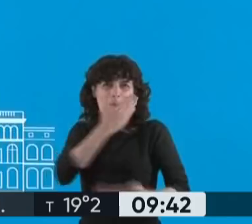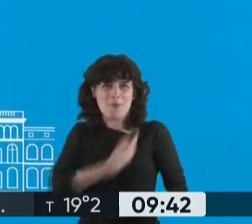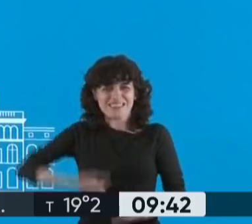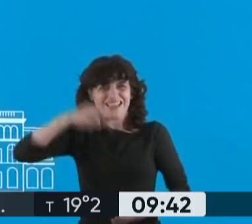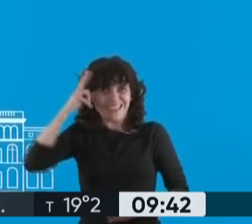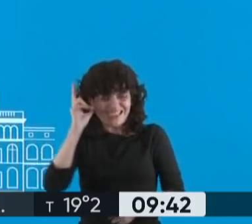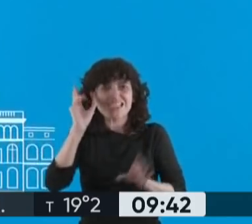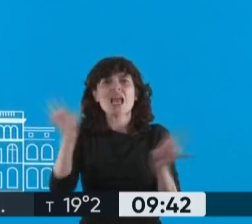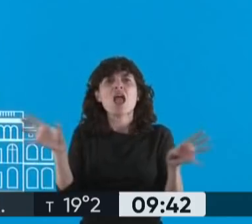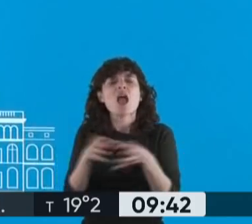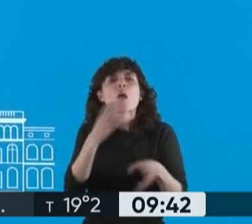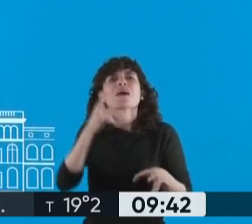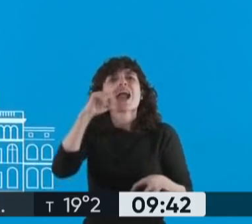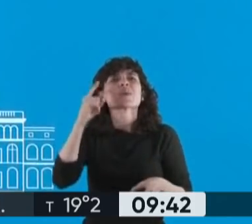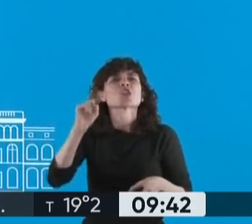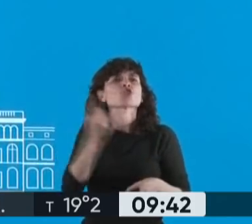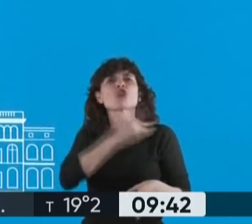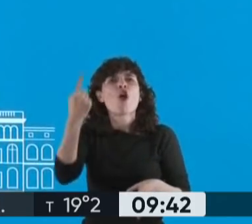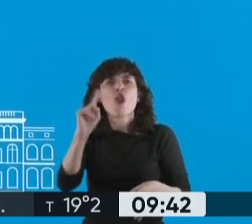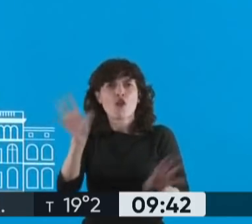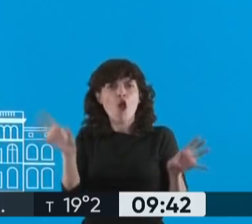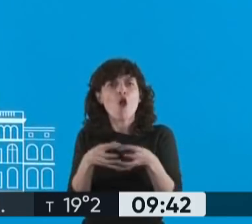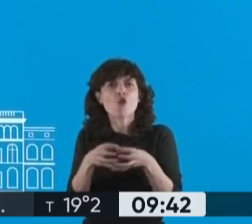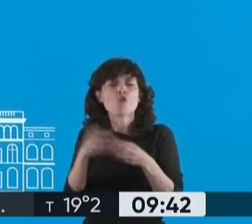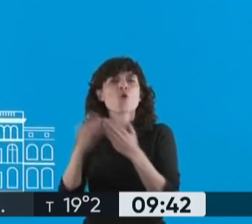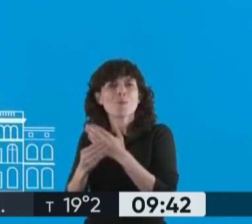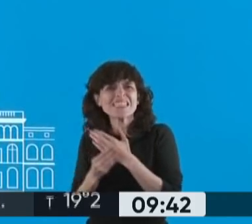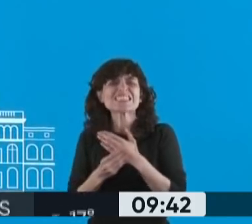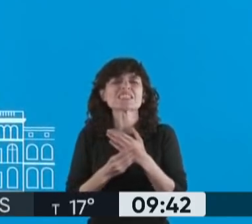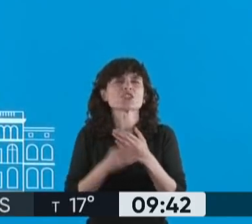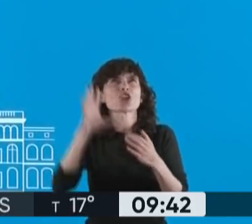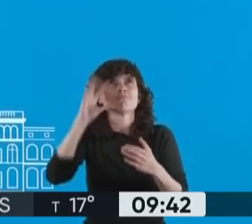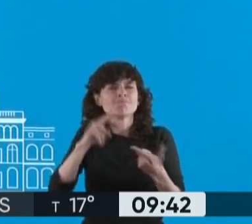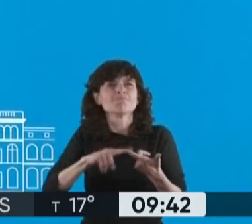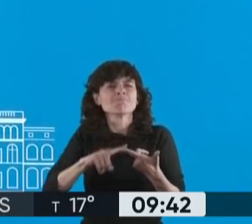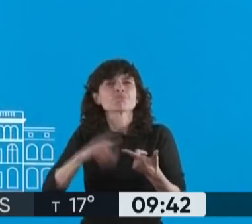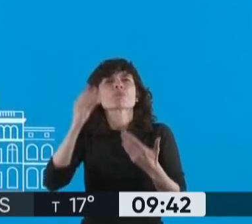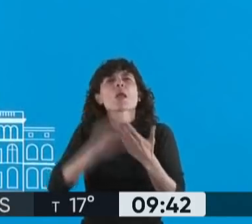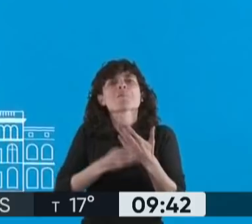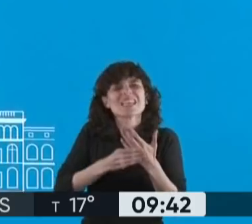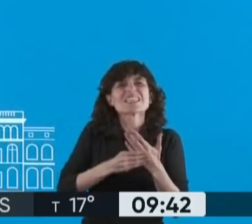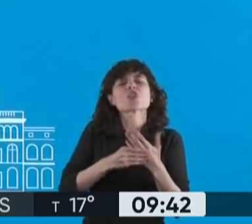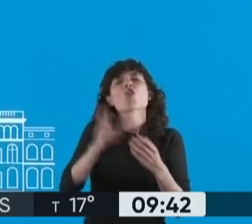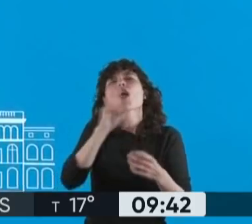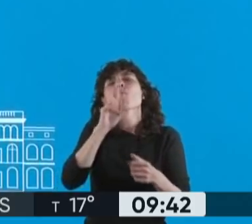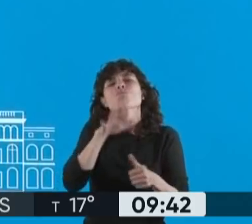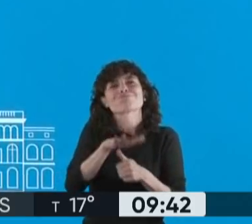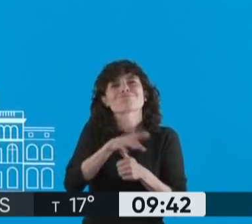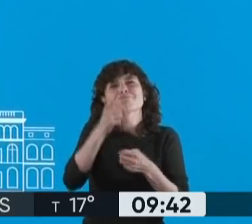una comitiva de algunas funcionarias, está acompañando a la ministra, no quiero olvidarme a nadie, la ministra Elizabeth Gómez Alcorta, la